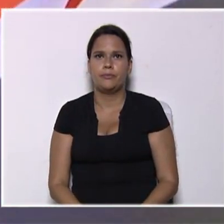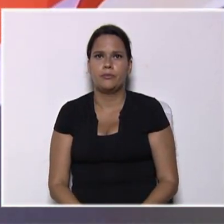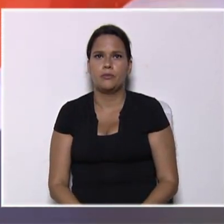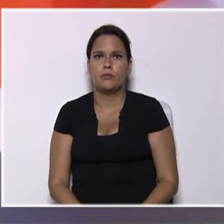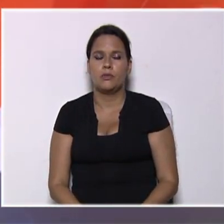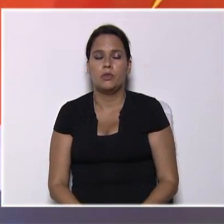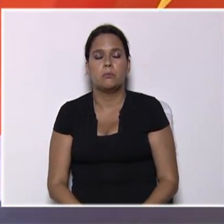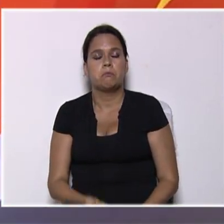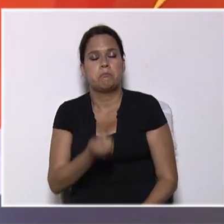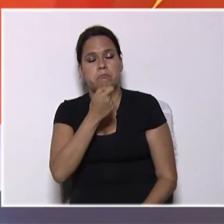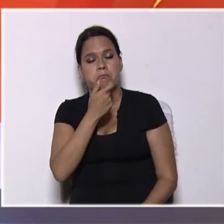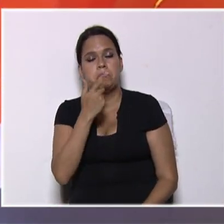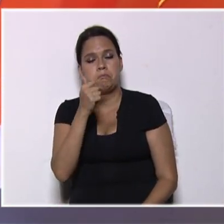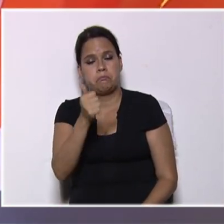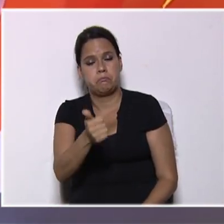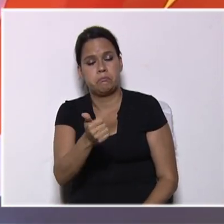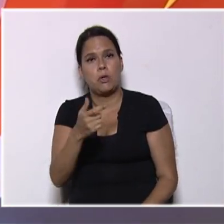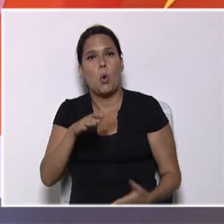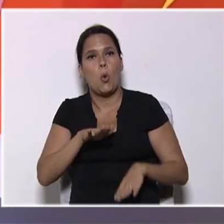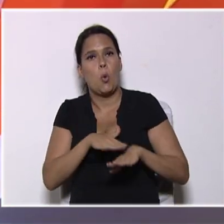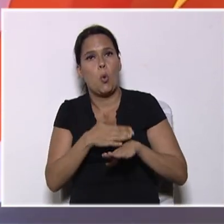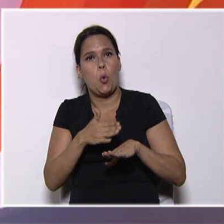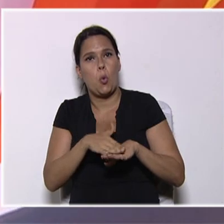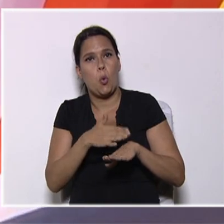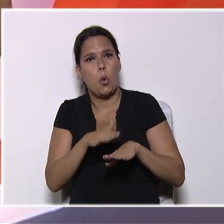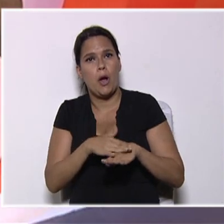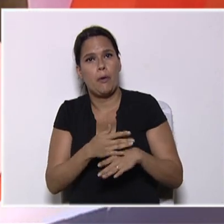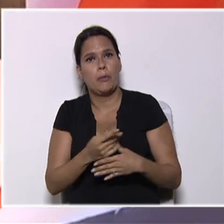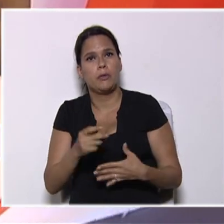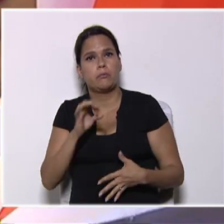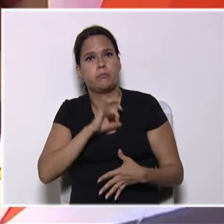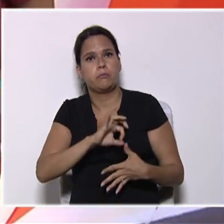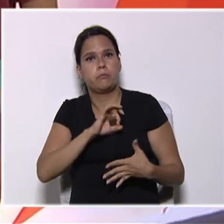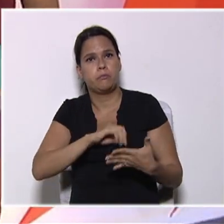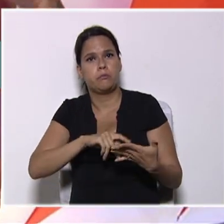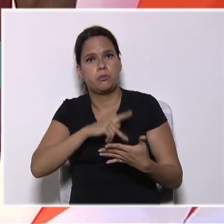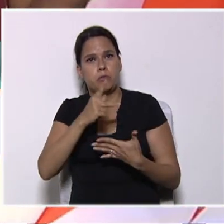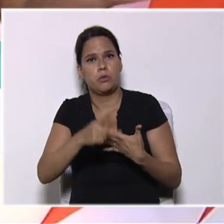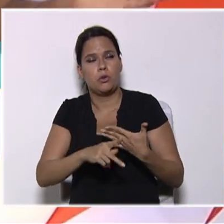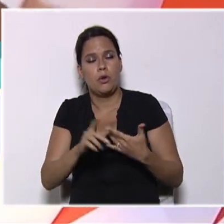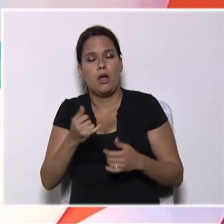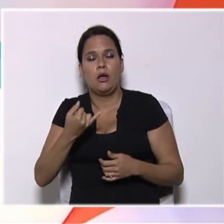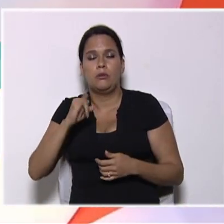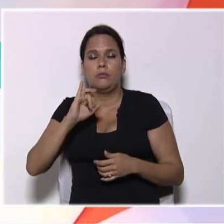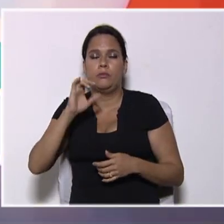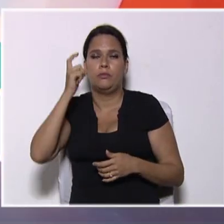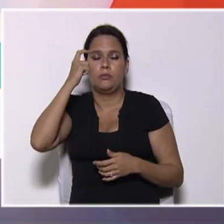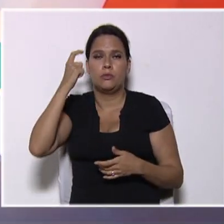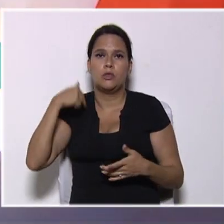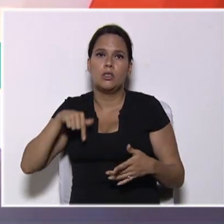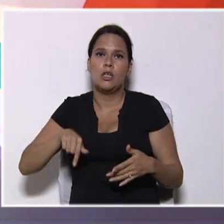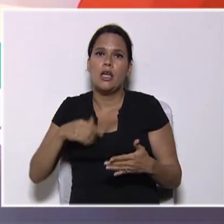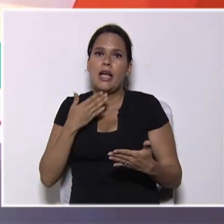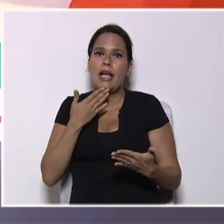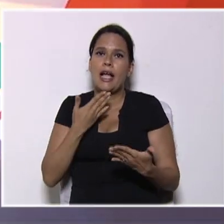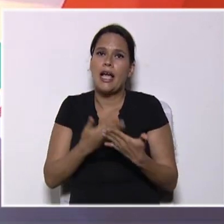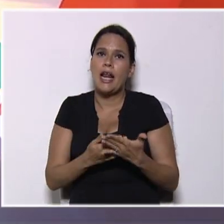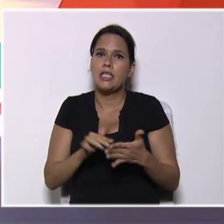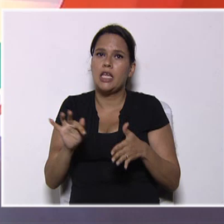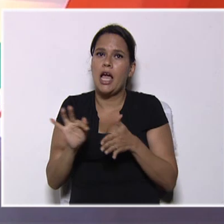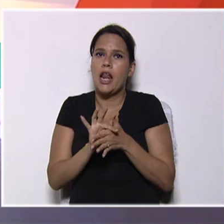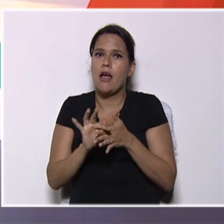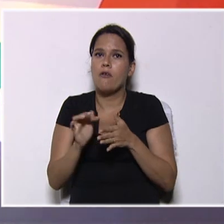Un maravilloso jueves de pedagogía productiva tuvimos el día de hoy gracias a nuestra Fundación Bolivariana